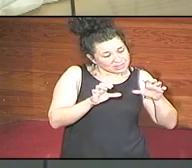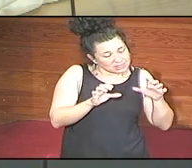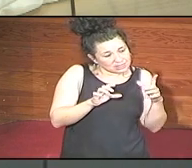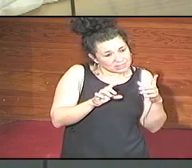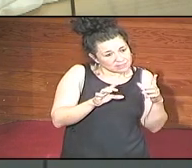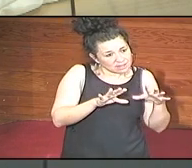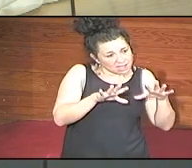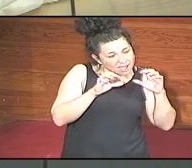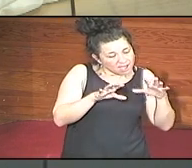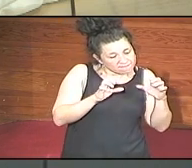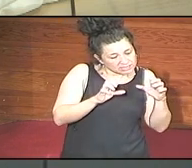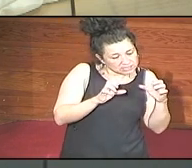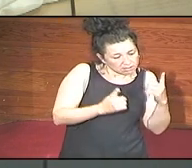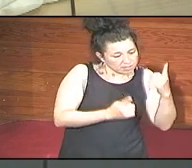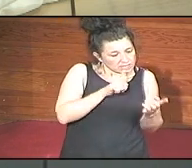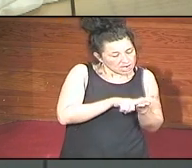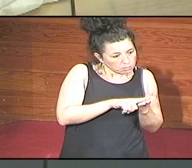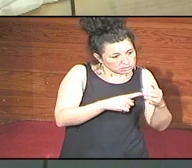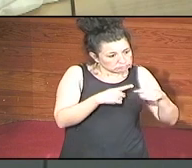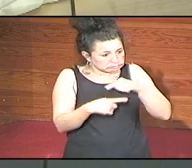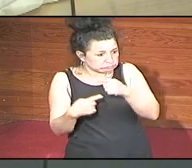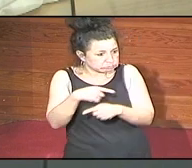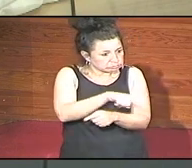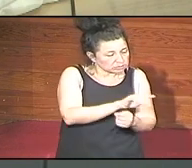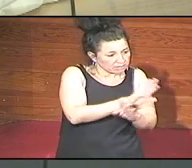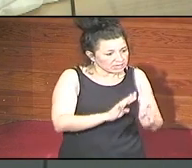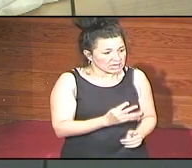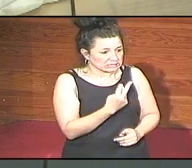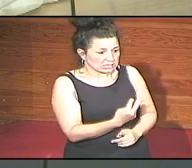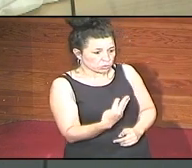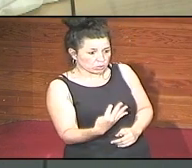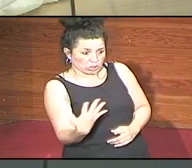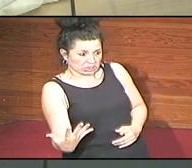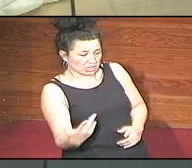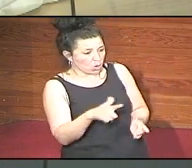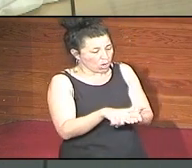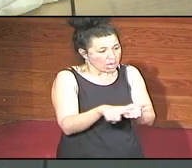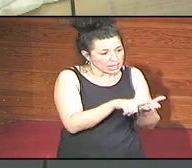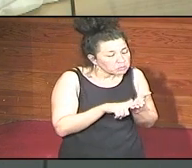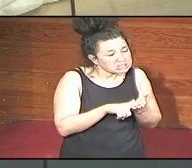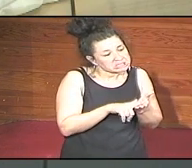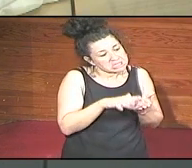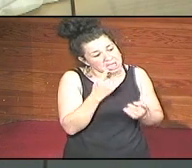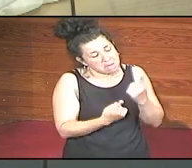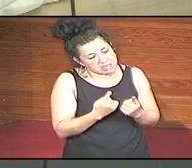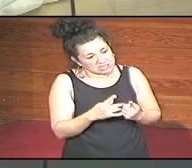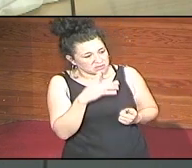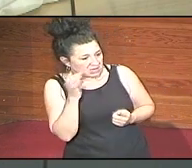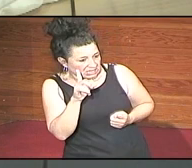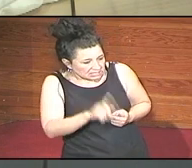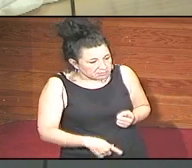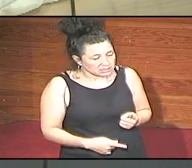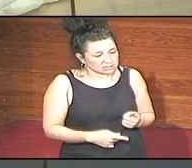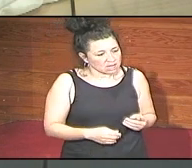confluyen las lenguas y hablan tres o cuatro o cinco y dos lenguas y a lo mejor el francés menos a la vez